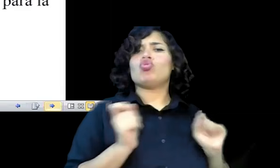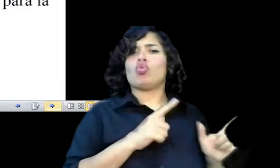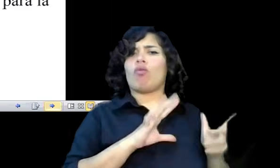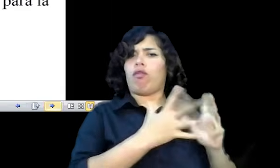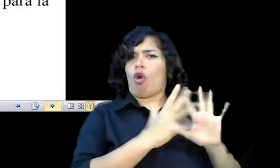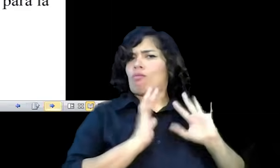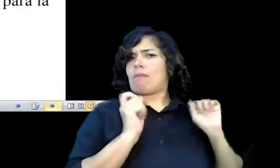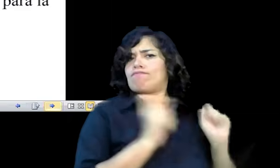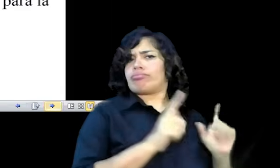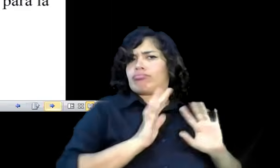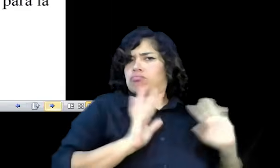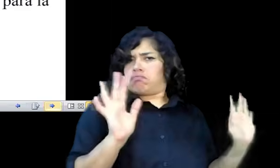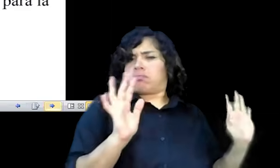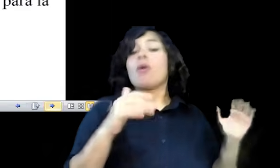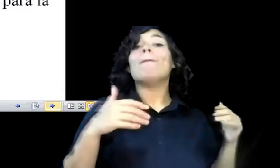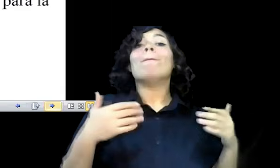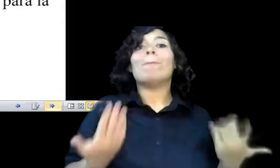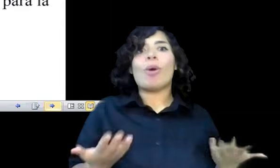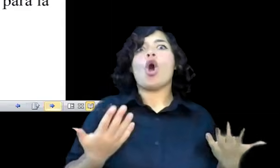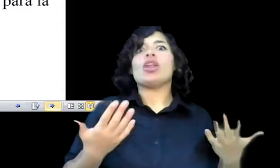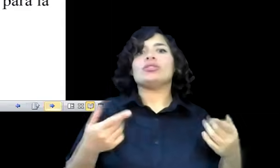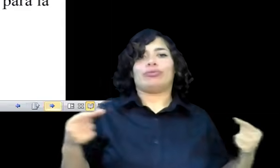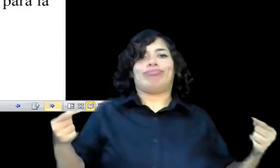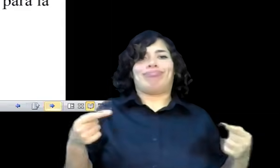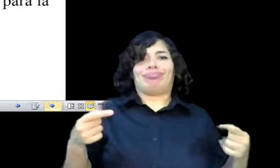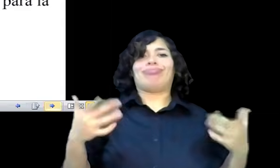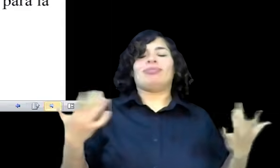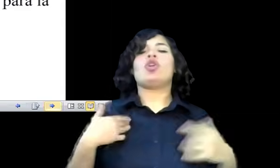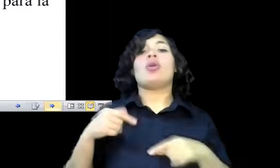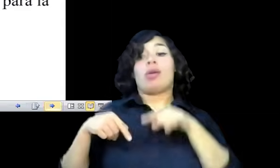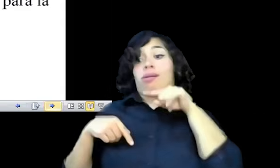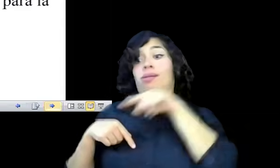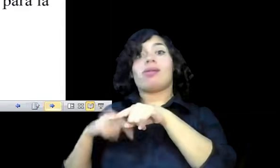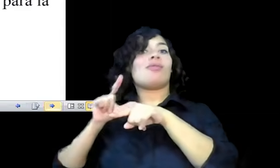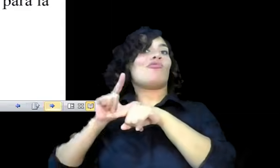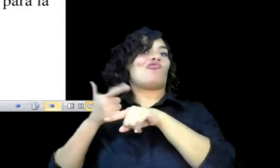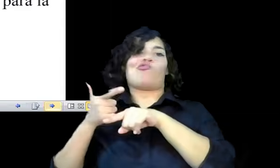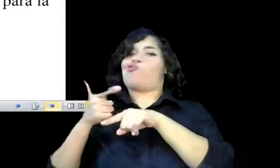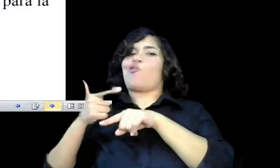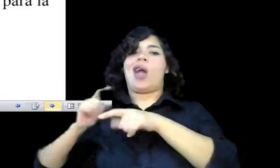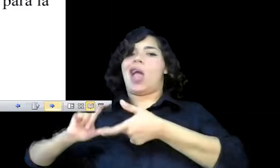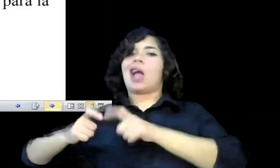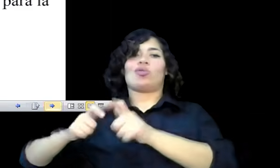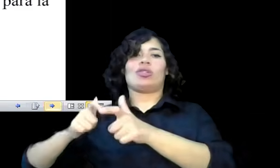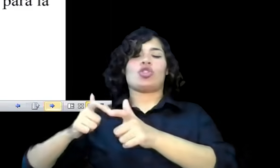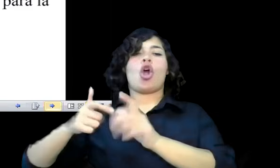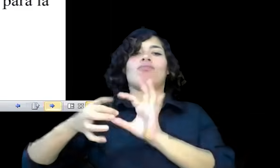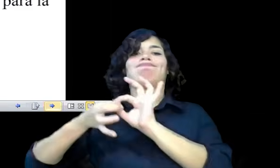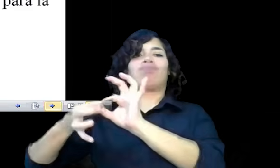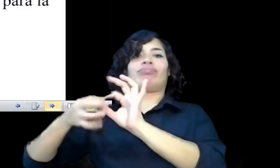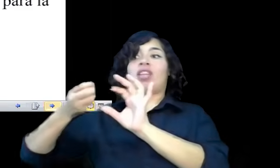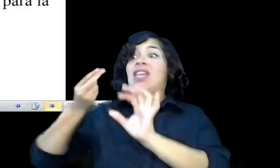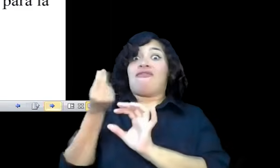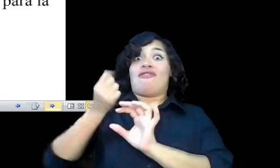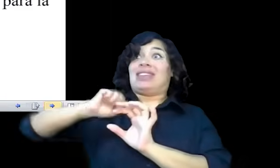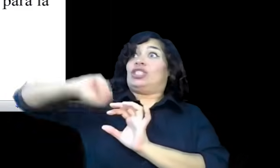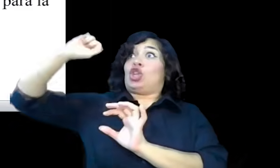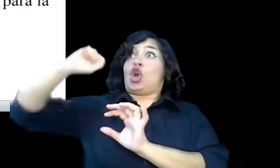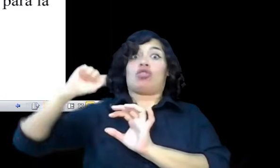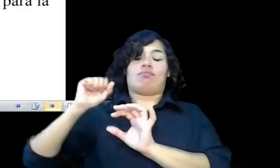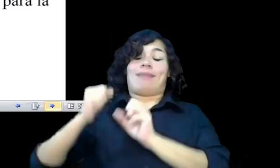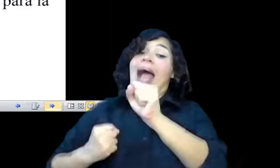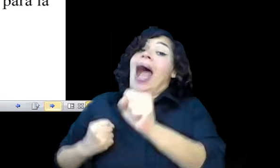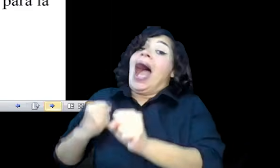ustedes van a ver que en bienes personales no hay actualización por inflación hasta el momento, ¿sí? Hasta que esto no